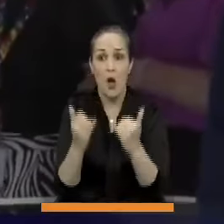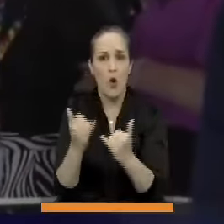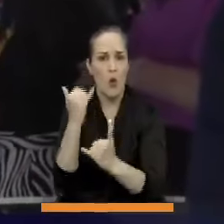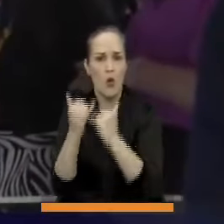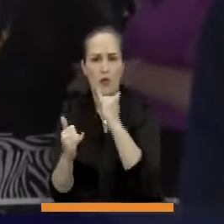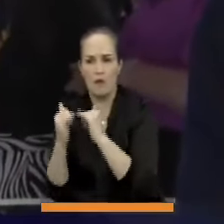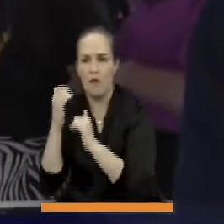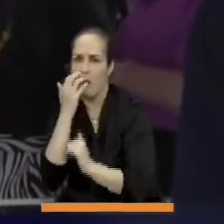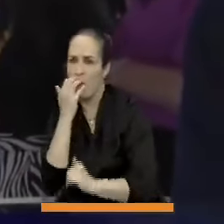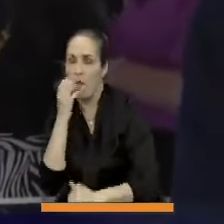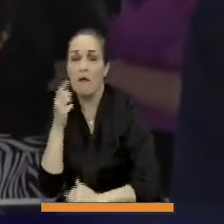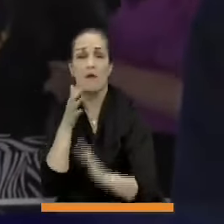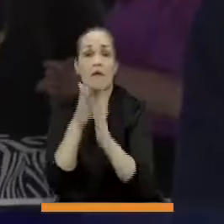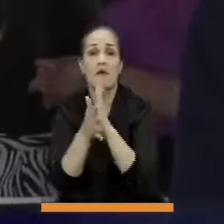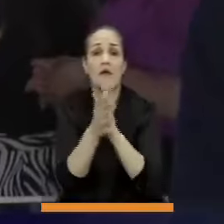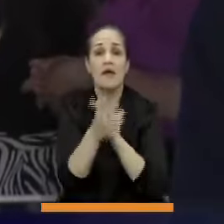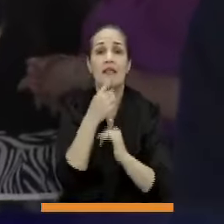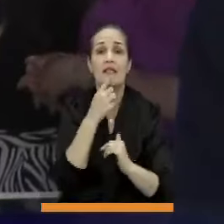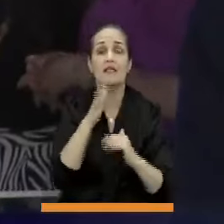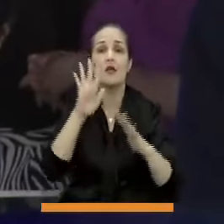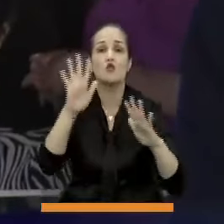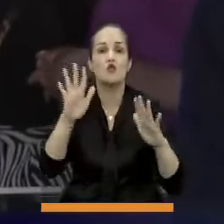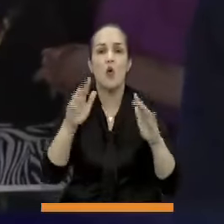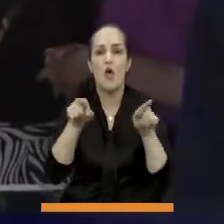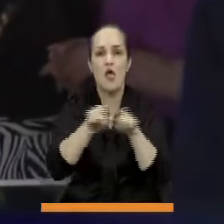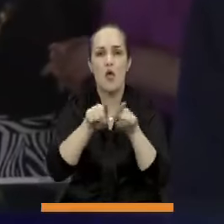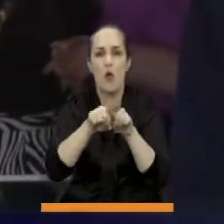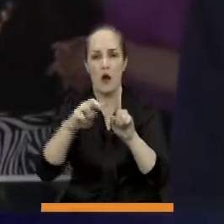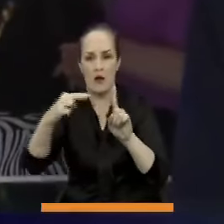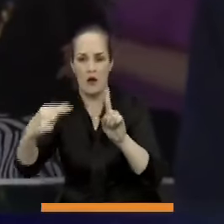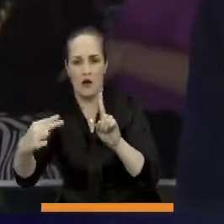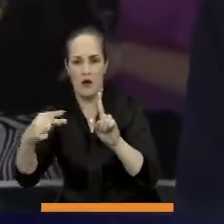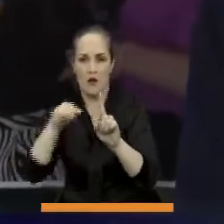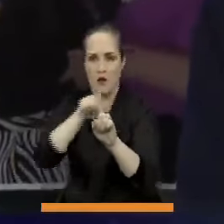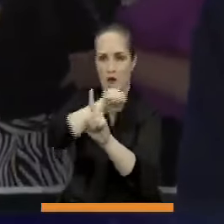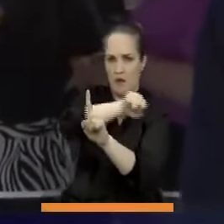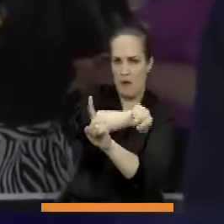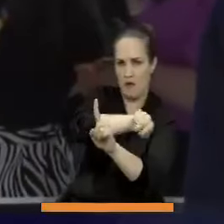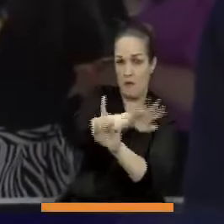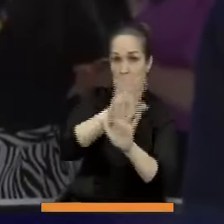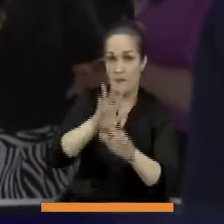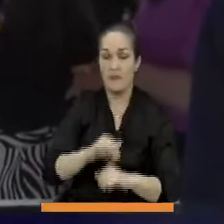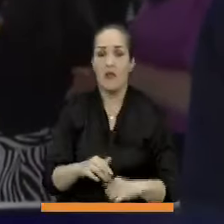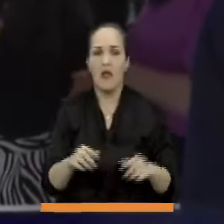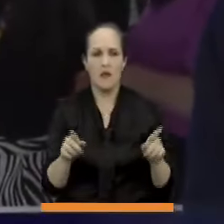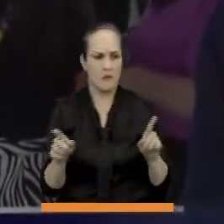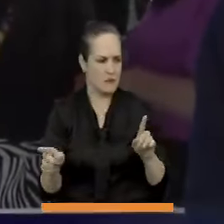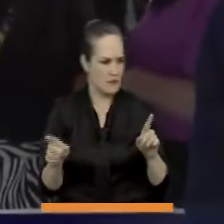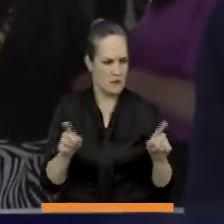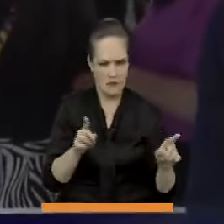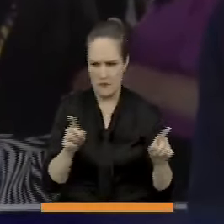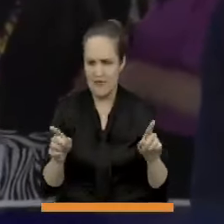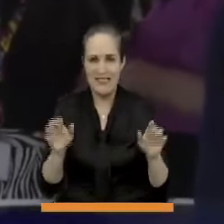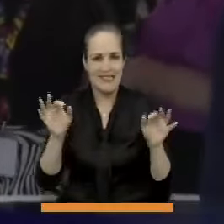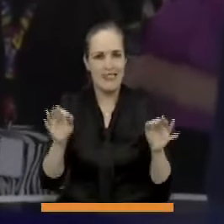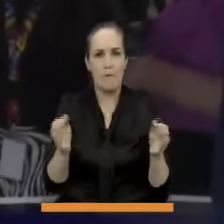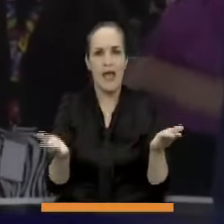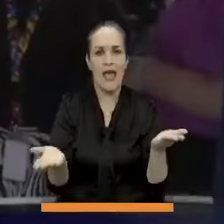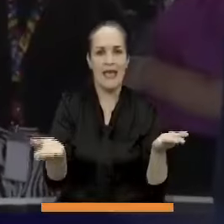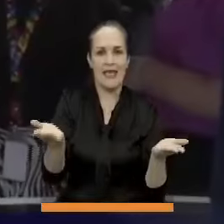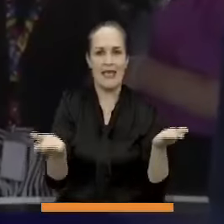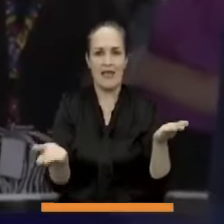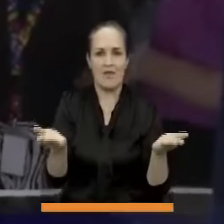siguiente: él narró siempre los dos lados de la ecuación, siendo partidario de alguno de los dos, pero estableciendo el equilibrio.